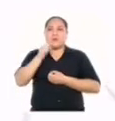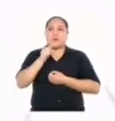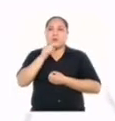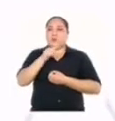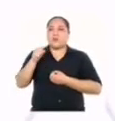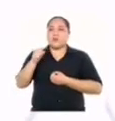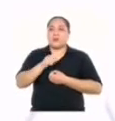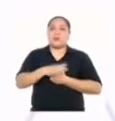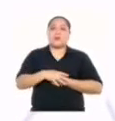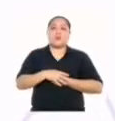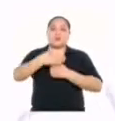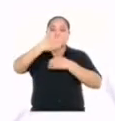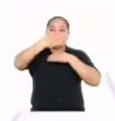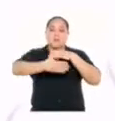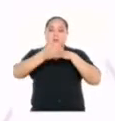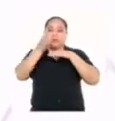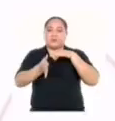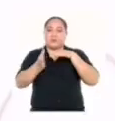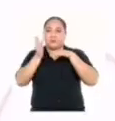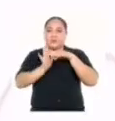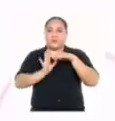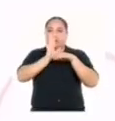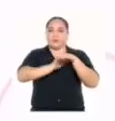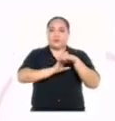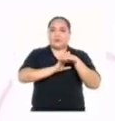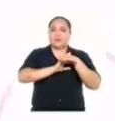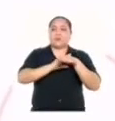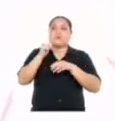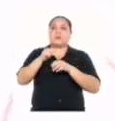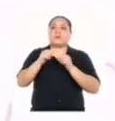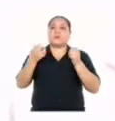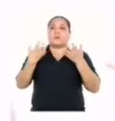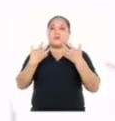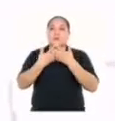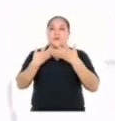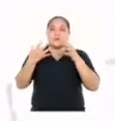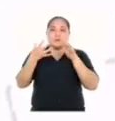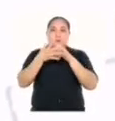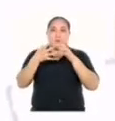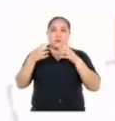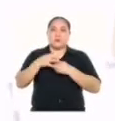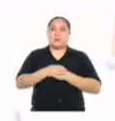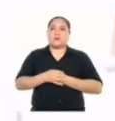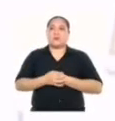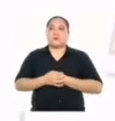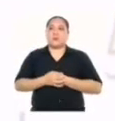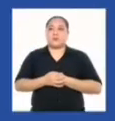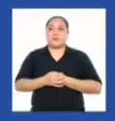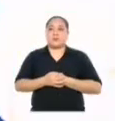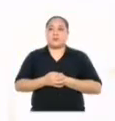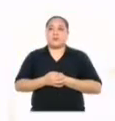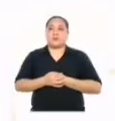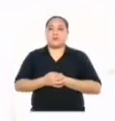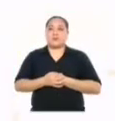Son aquellos cuyas caras son regiones poligonales regulares y congruentes entre sí.